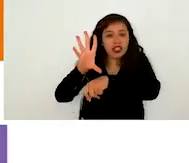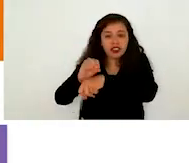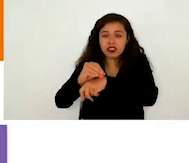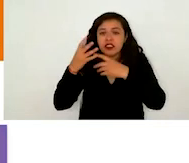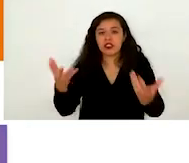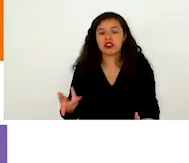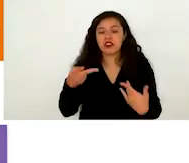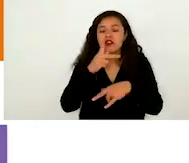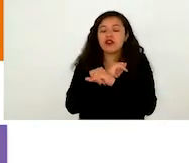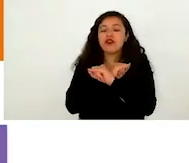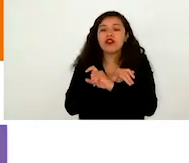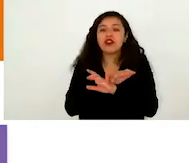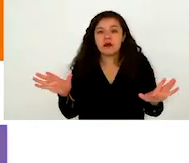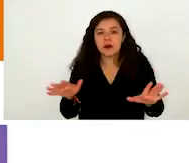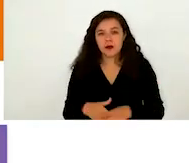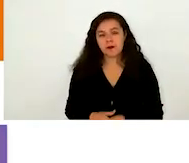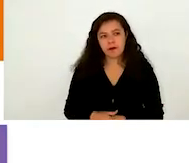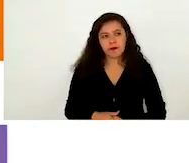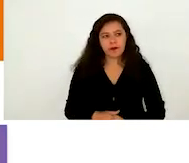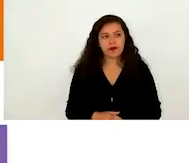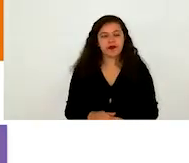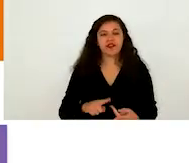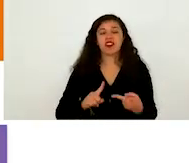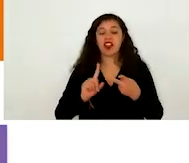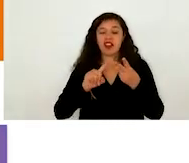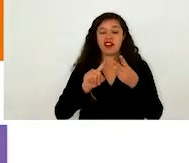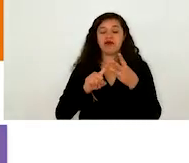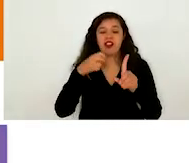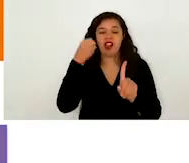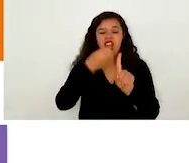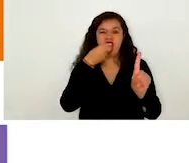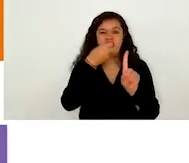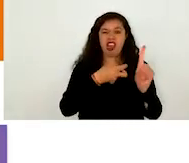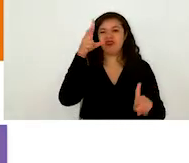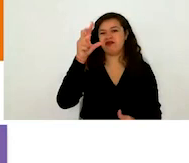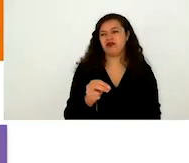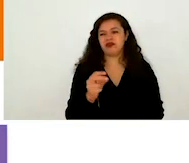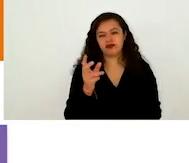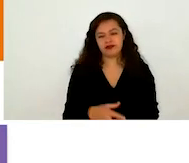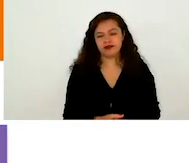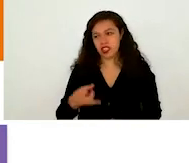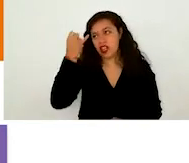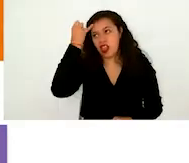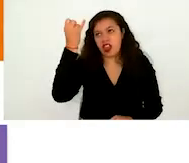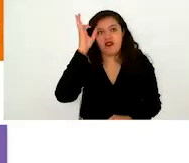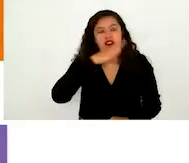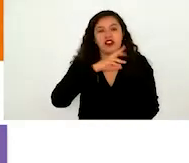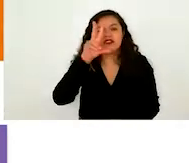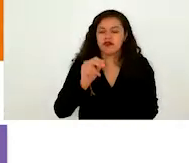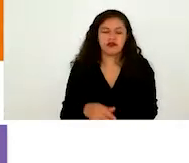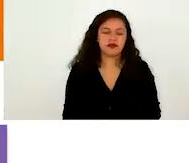importación otra es no juzgar no va a ser juristas como les decía tratar